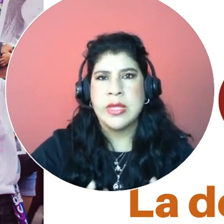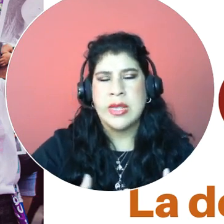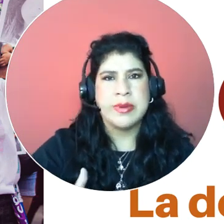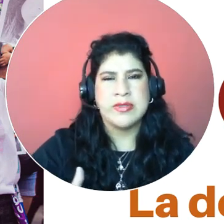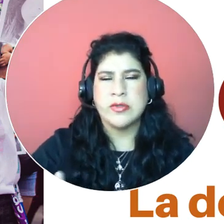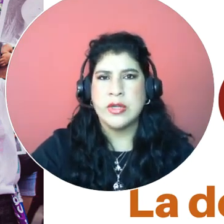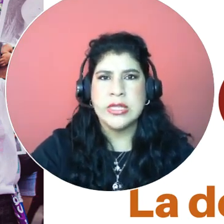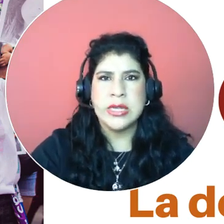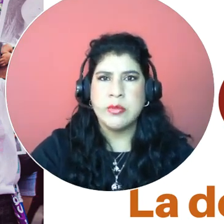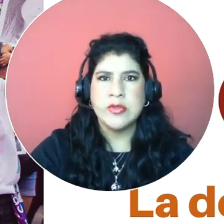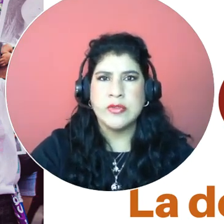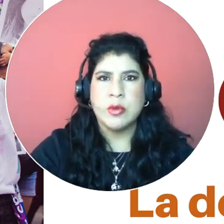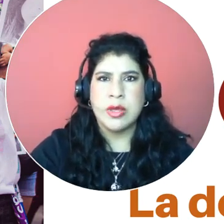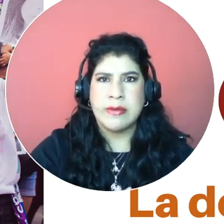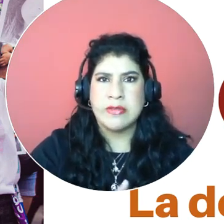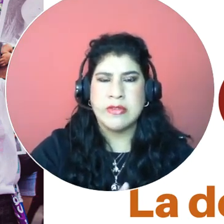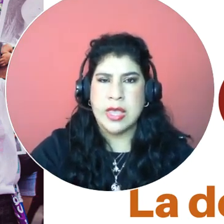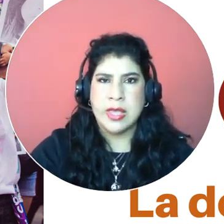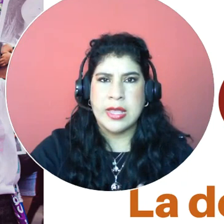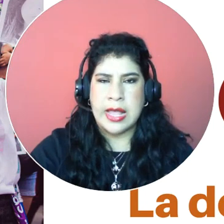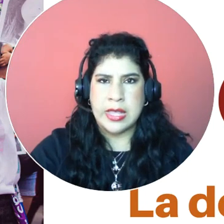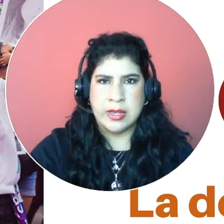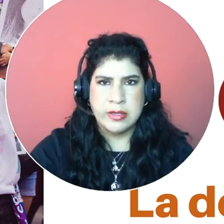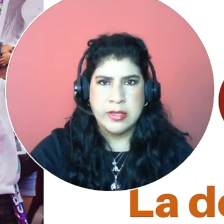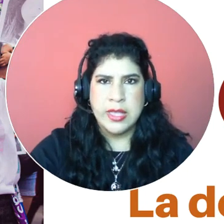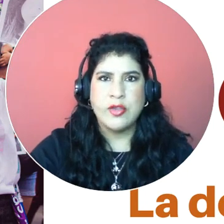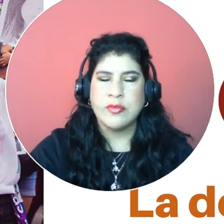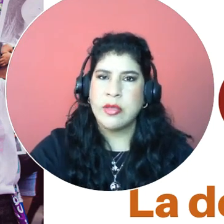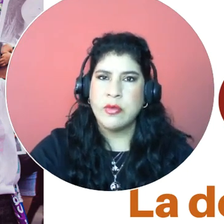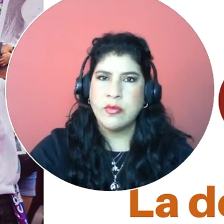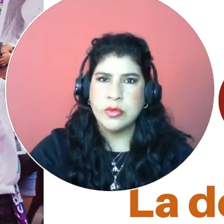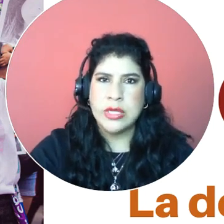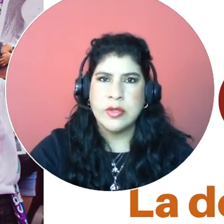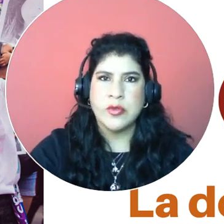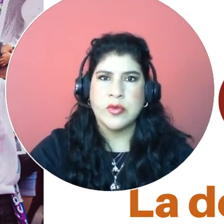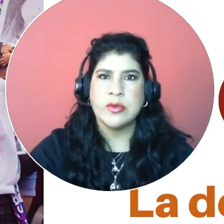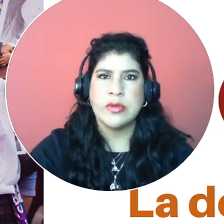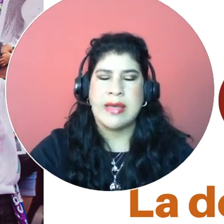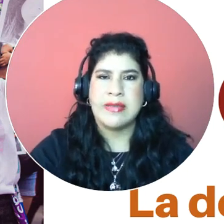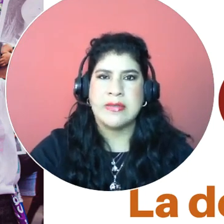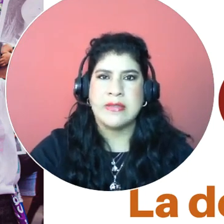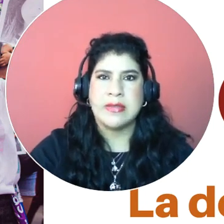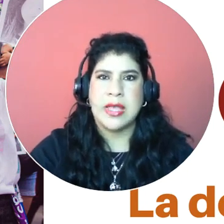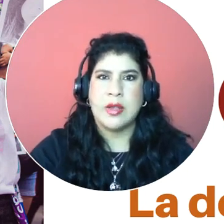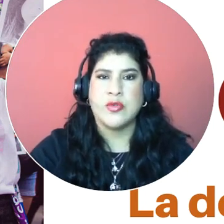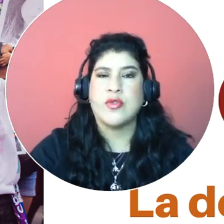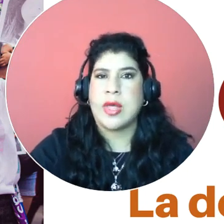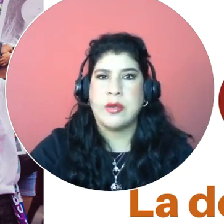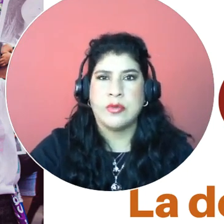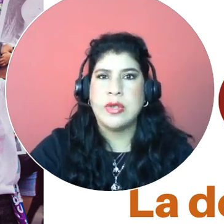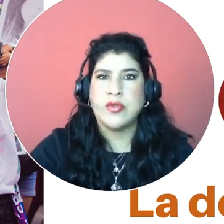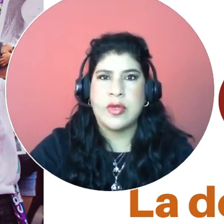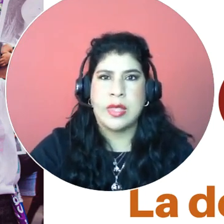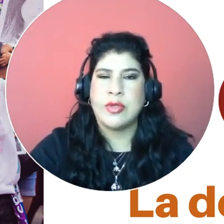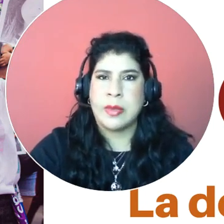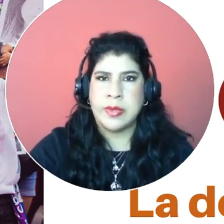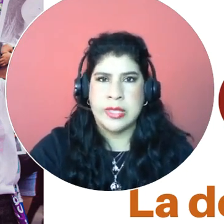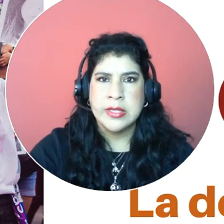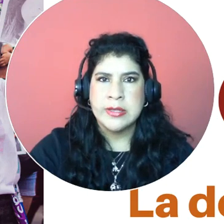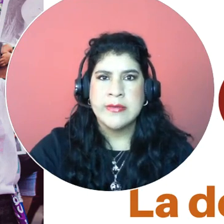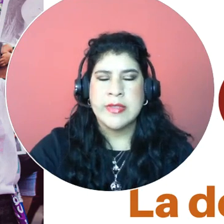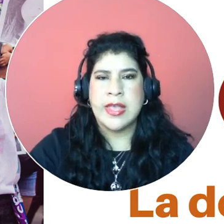yo la percepción que tenemos es como que a veces quedan en el aire y los más confundidos son a veces los ciudadanos no el ciudadano